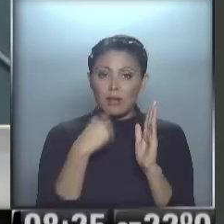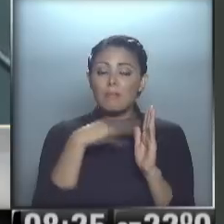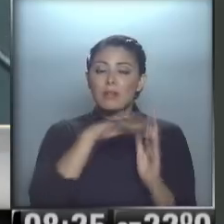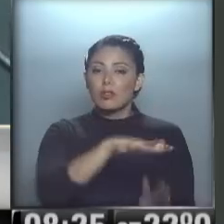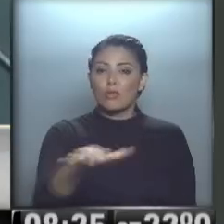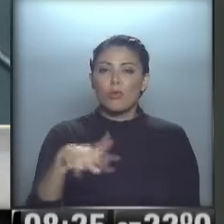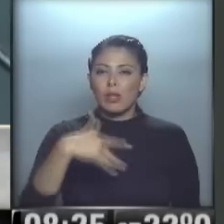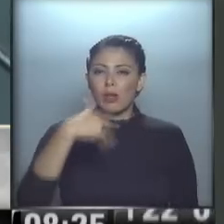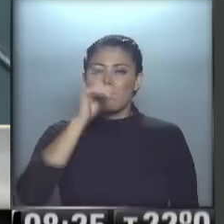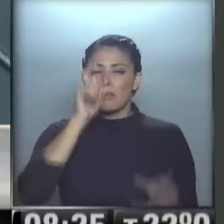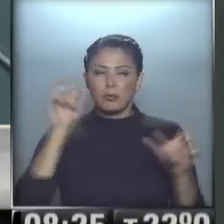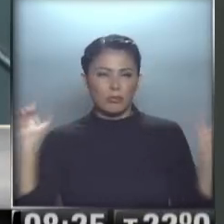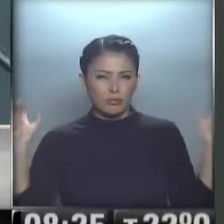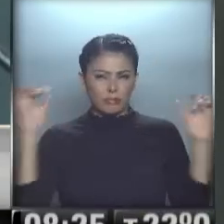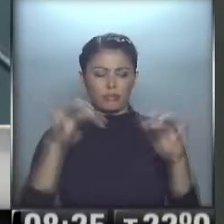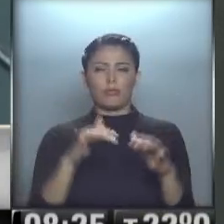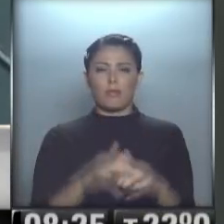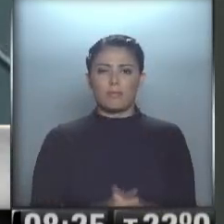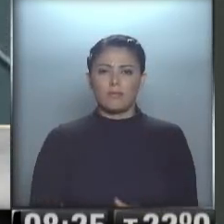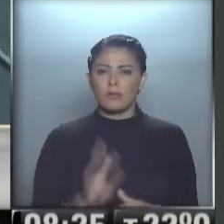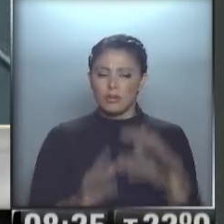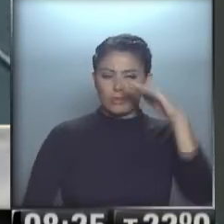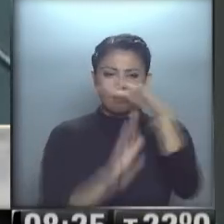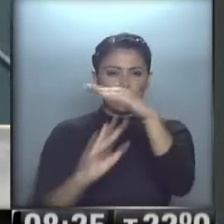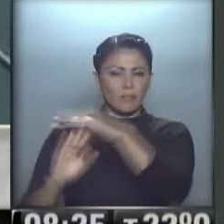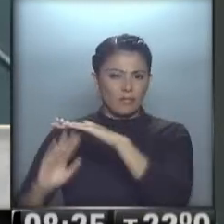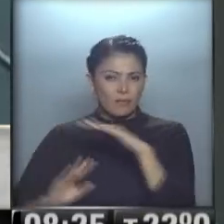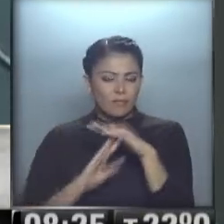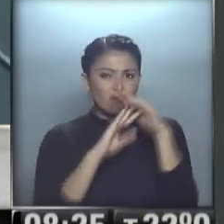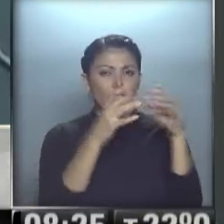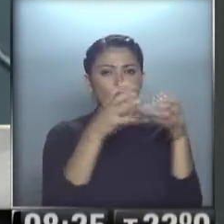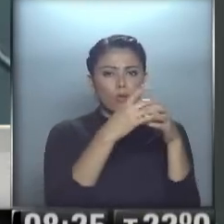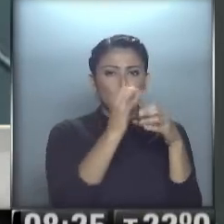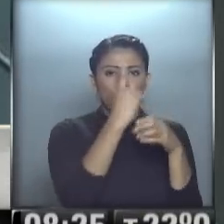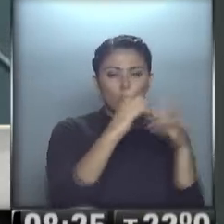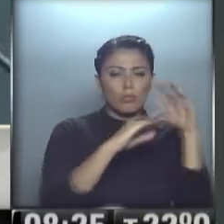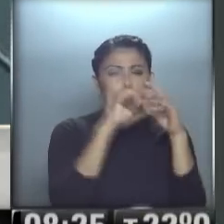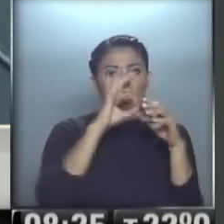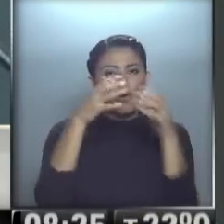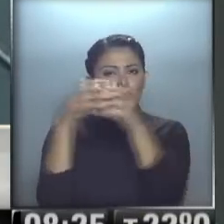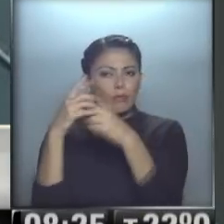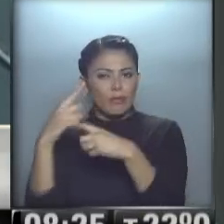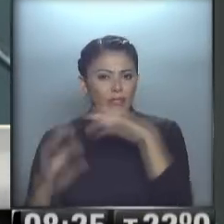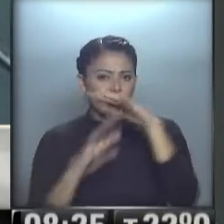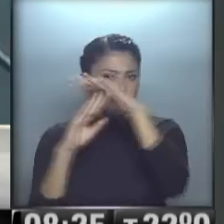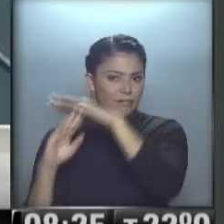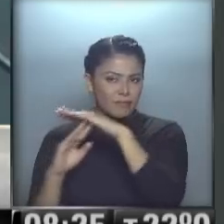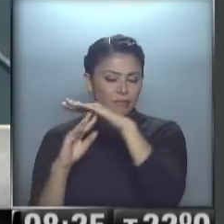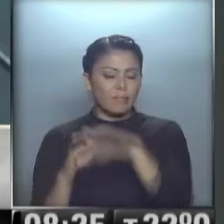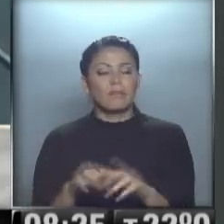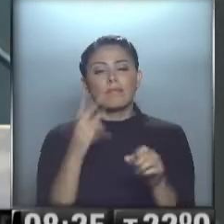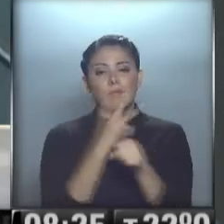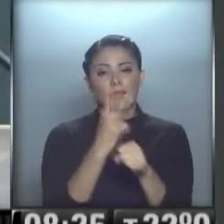sectores de mayor concentración relativa que tiene en posición dominante monopólica u oligopólica En tercer lugar administrar adecuada y